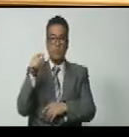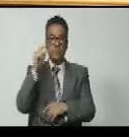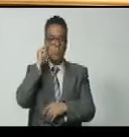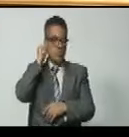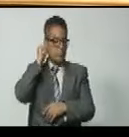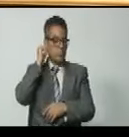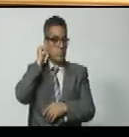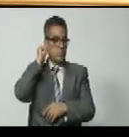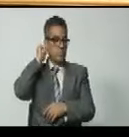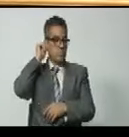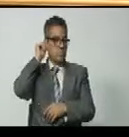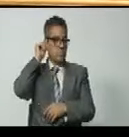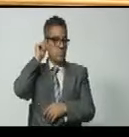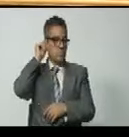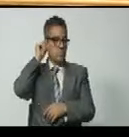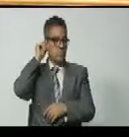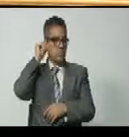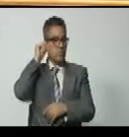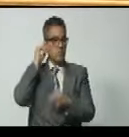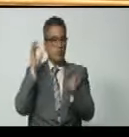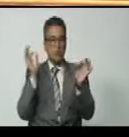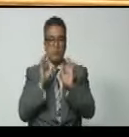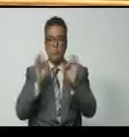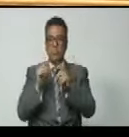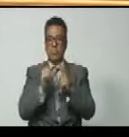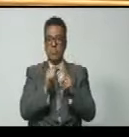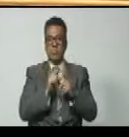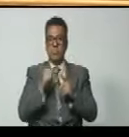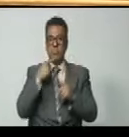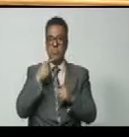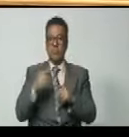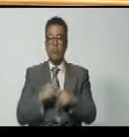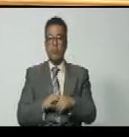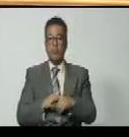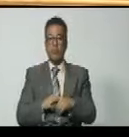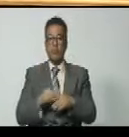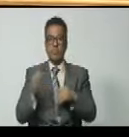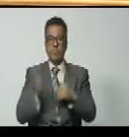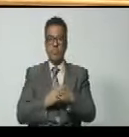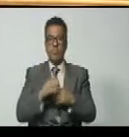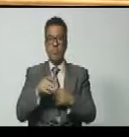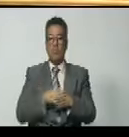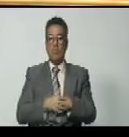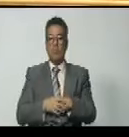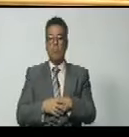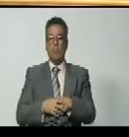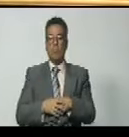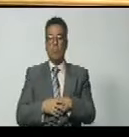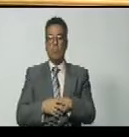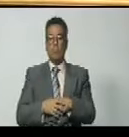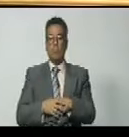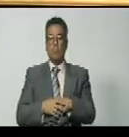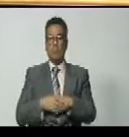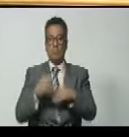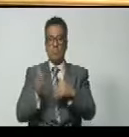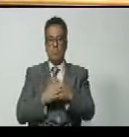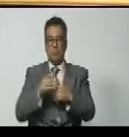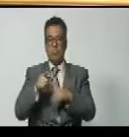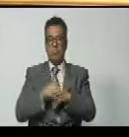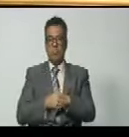diputada. Nadie más en el derecho de palabra. Se va a cerrar. Se